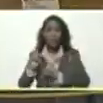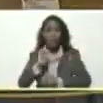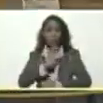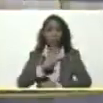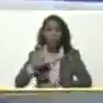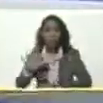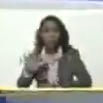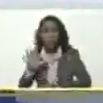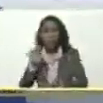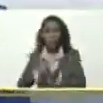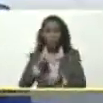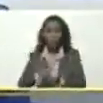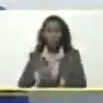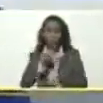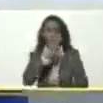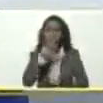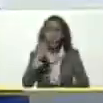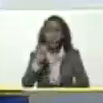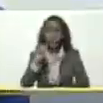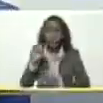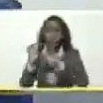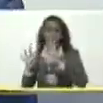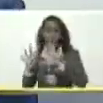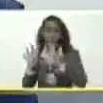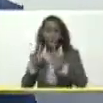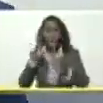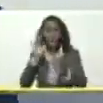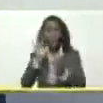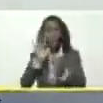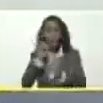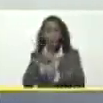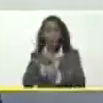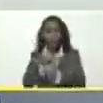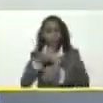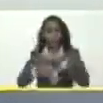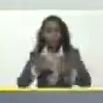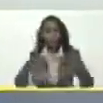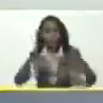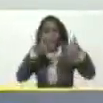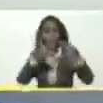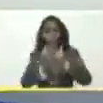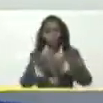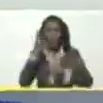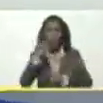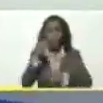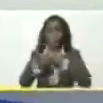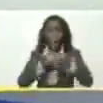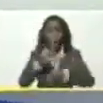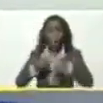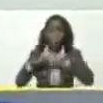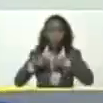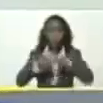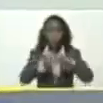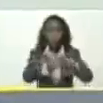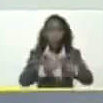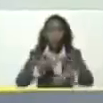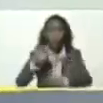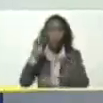745 presenciales, 209 virtuales. Hemos realizado además en paralelo la Cuarta Bienal del